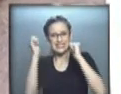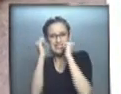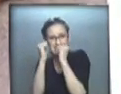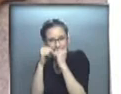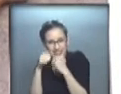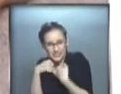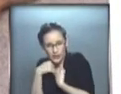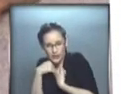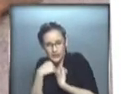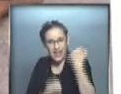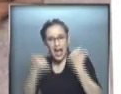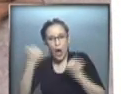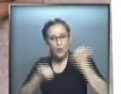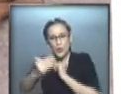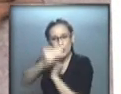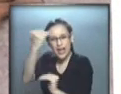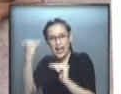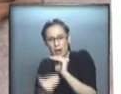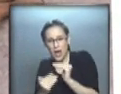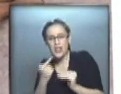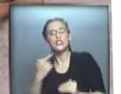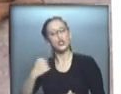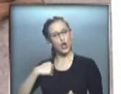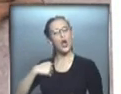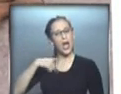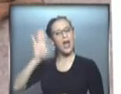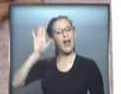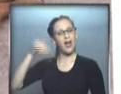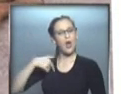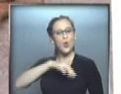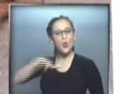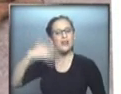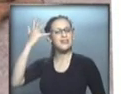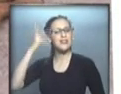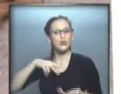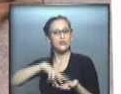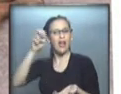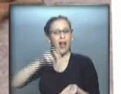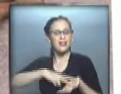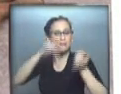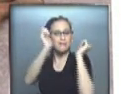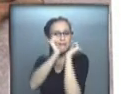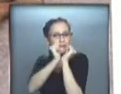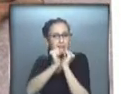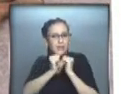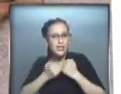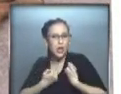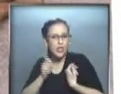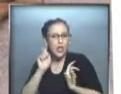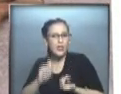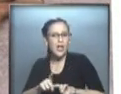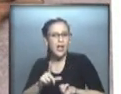el de bajo grado dice acá estoy en san lorenzo en salta escondiéndome de fernández